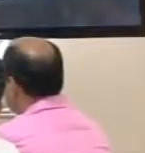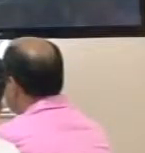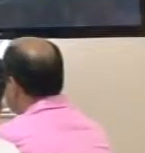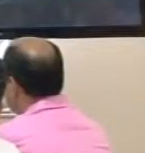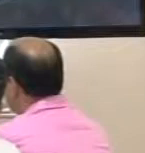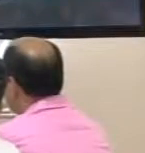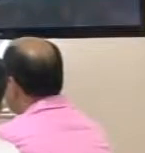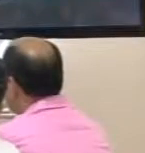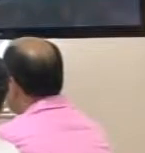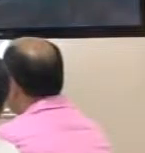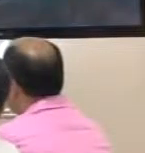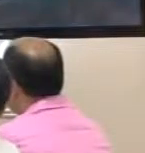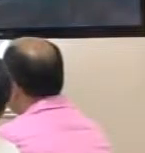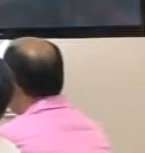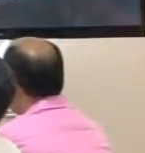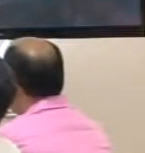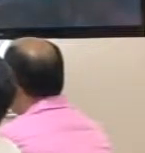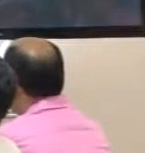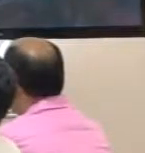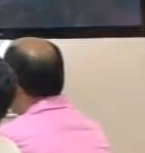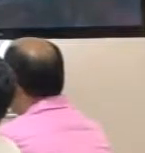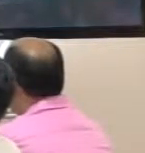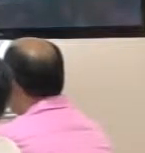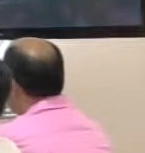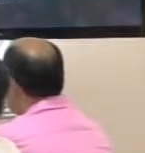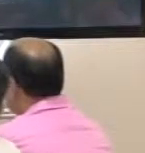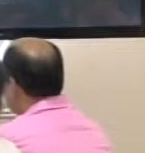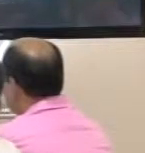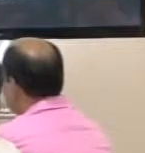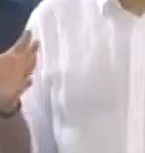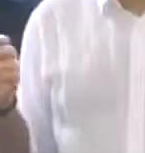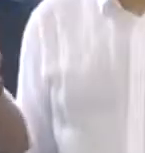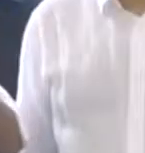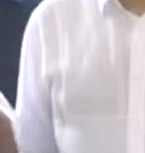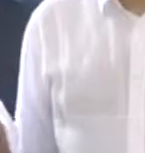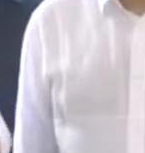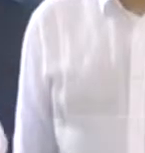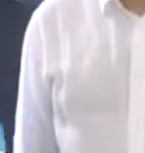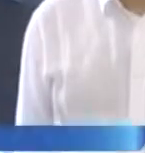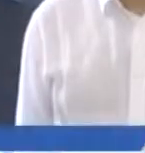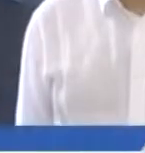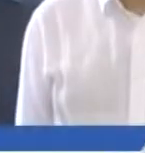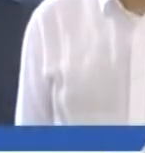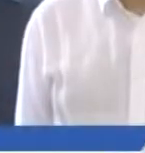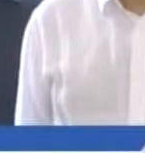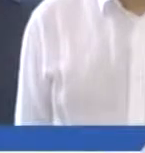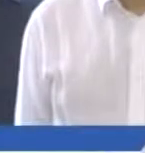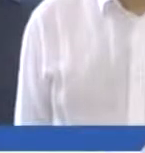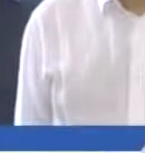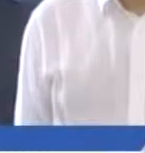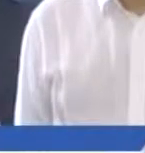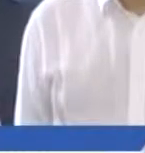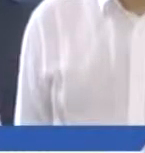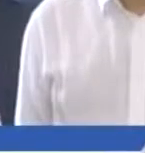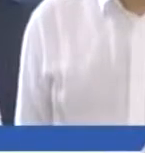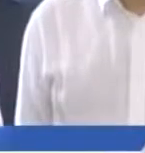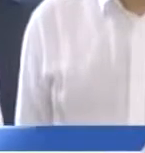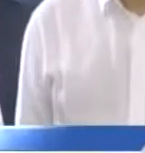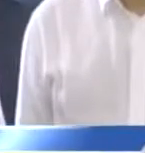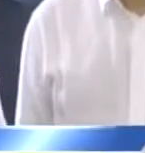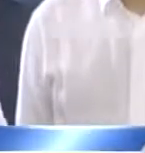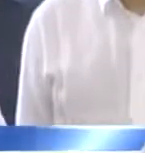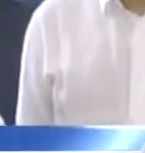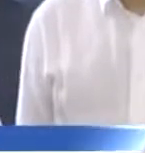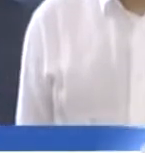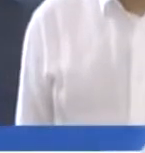una exposición muy interesante. El Diamante Caribe, que quiere decir que es las ciudades principales con las ciudades